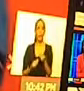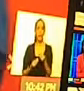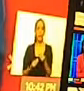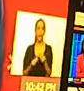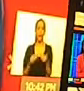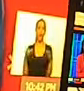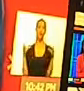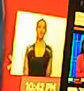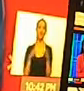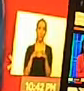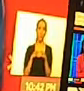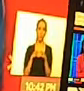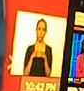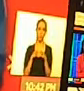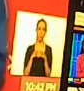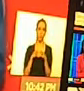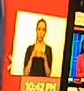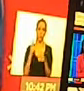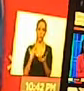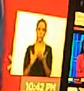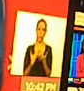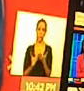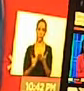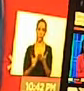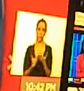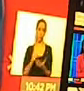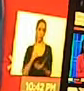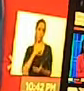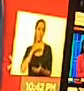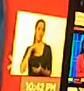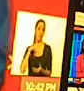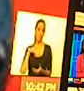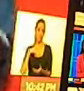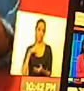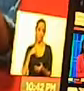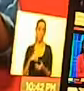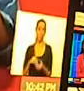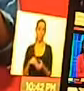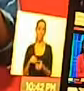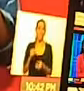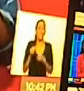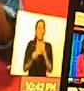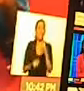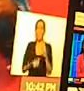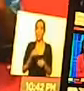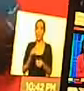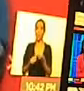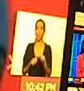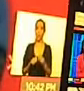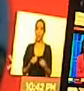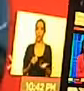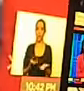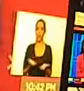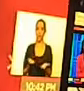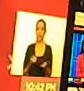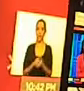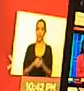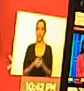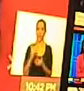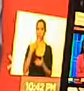grupo de un partido en el cual milito, que cometió la desfachatez de decir que ese